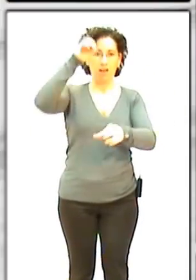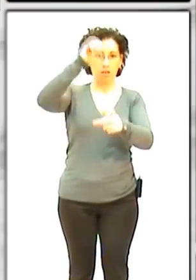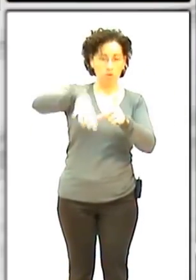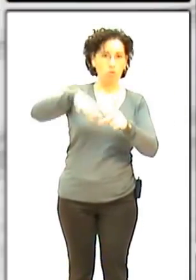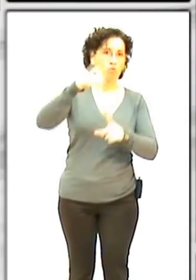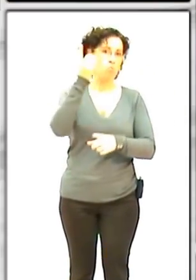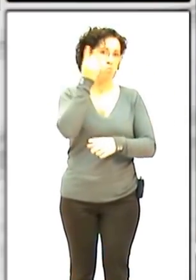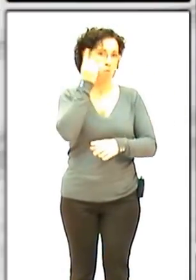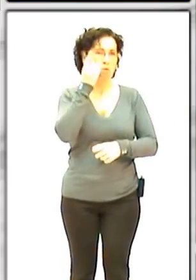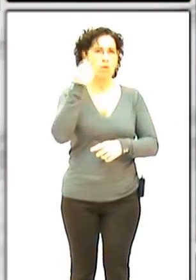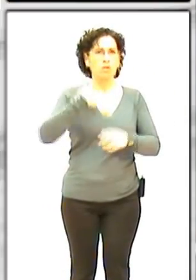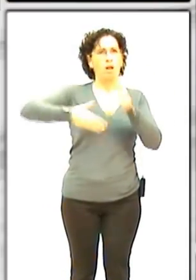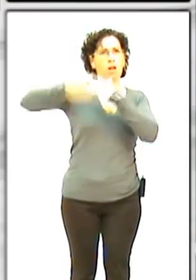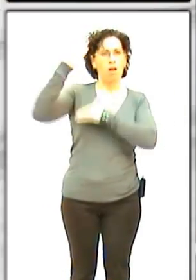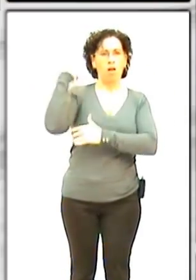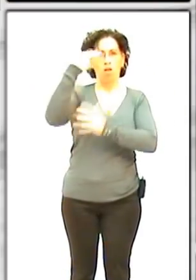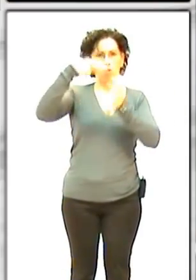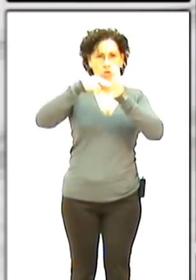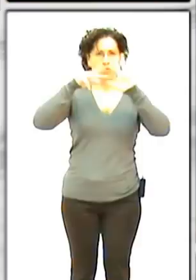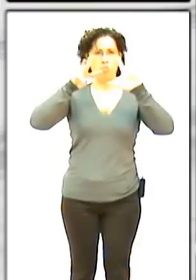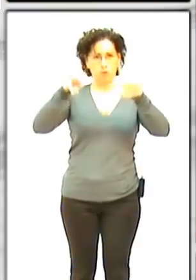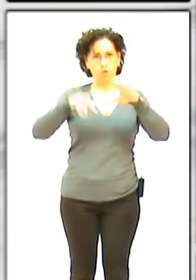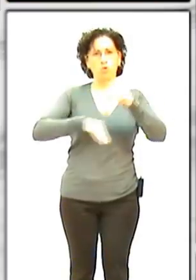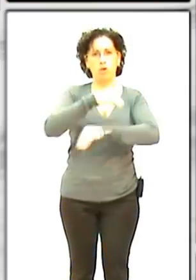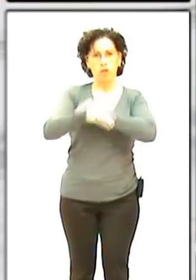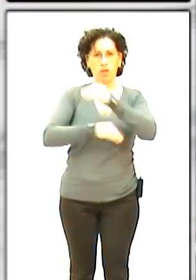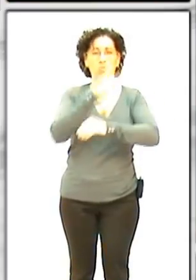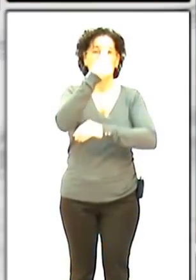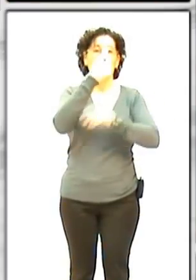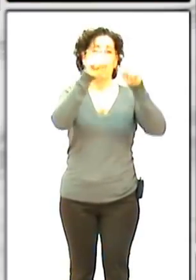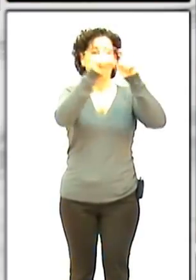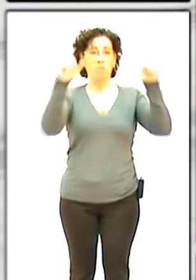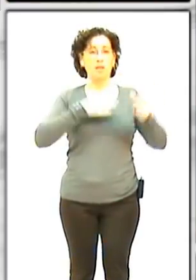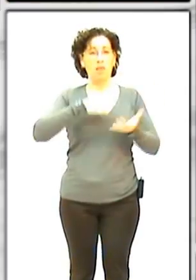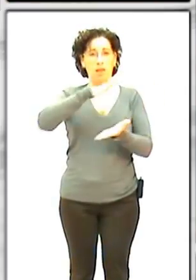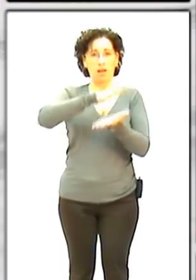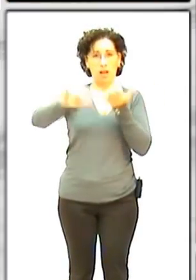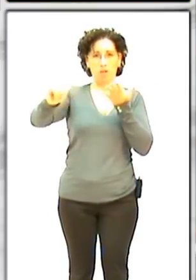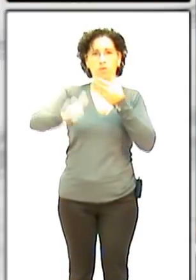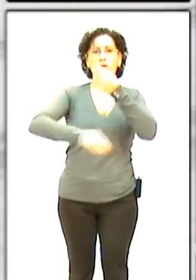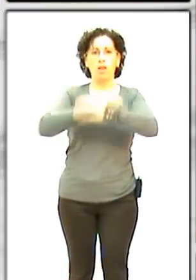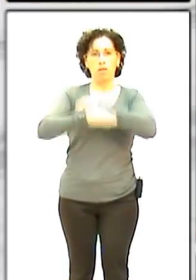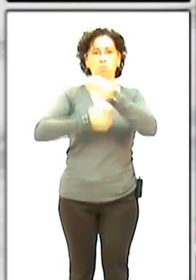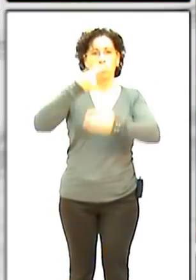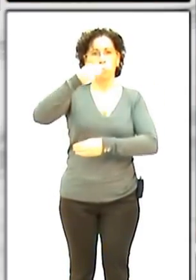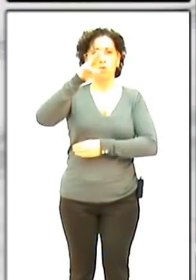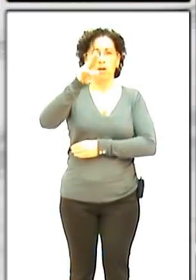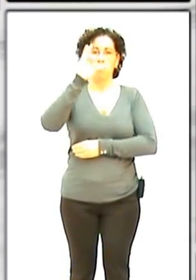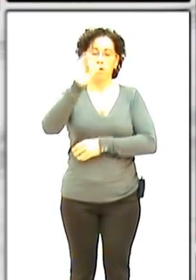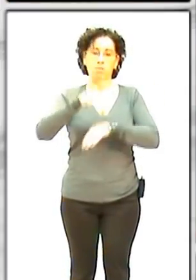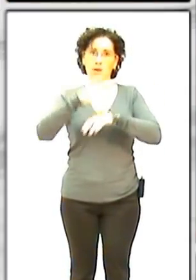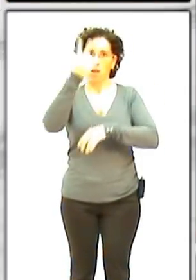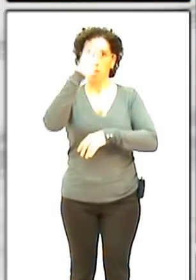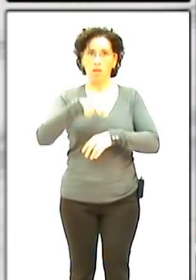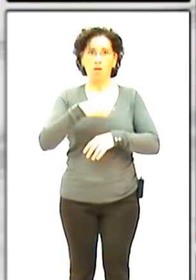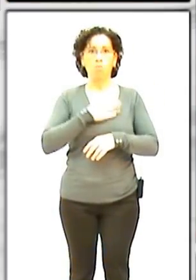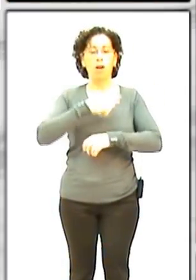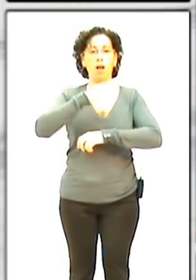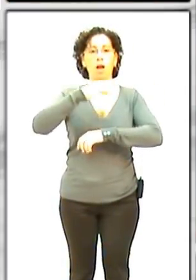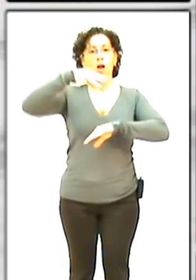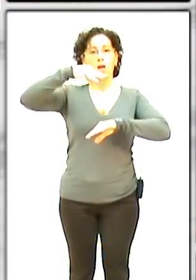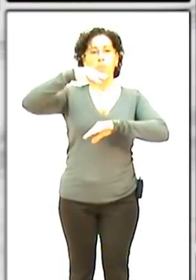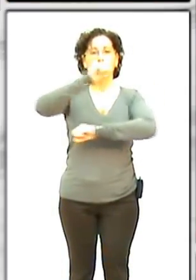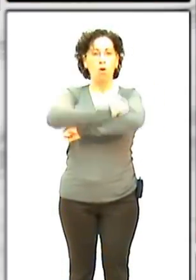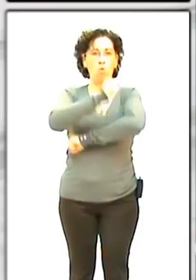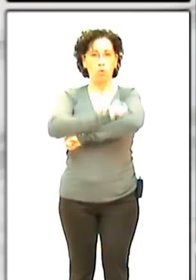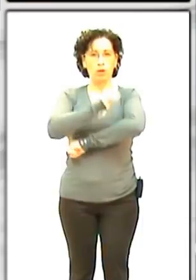hicimos en el año 2008, apoyados en una tecnología de una empresa de California, un GPS para ciegos, para teléfonos Windows Mobile, que